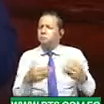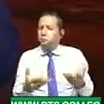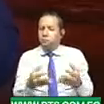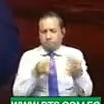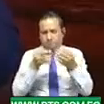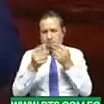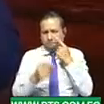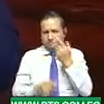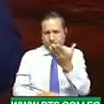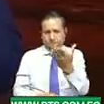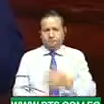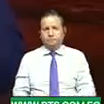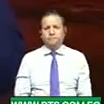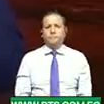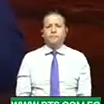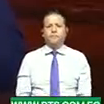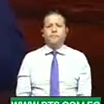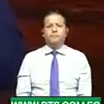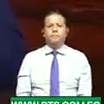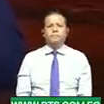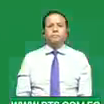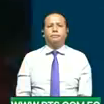adelante con el vídeo